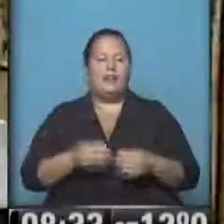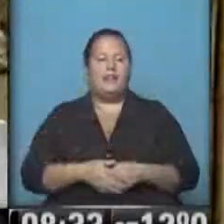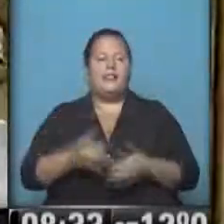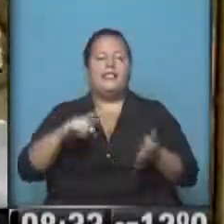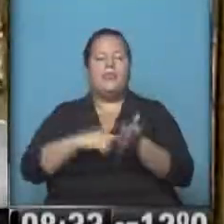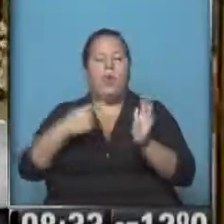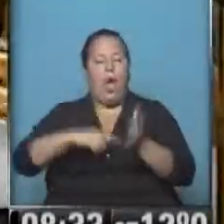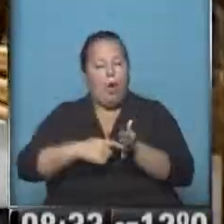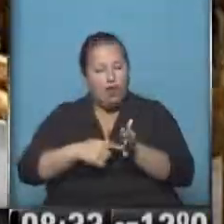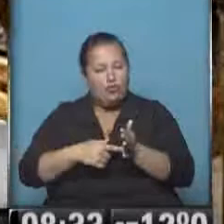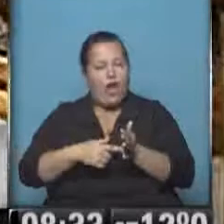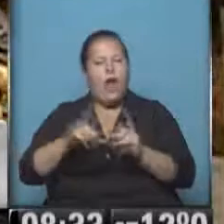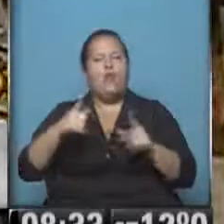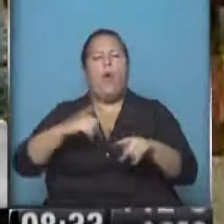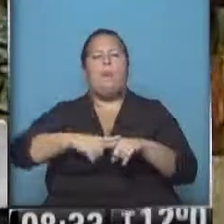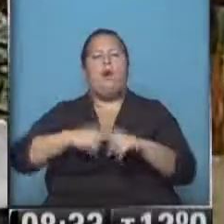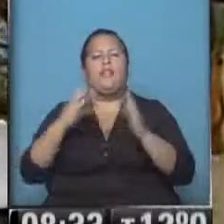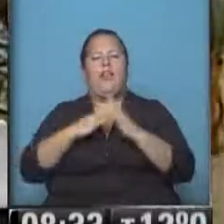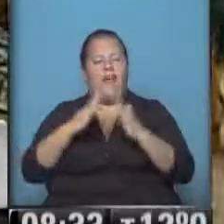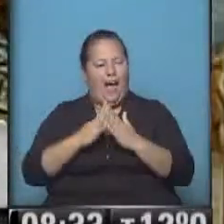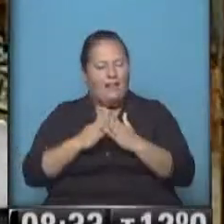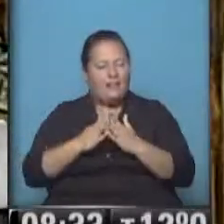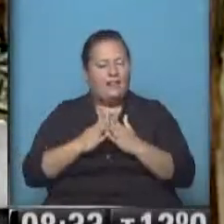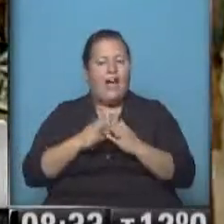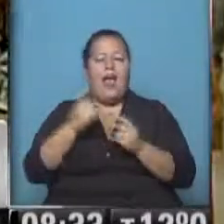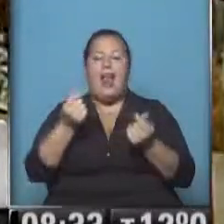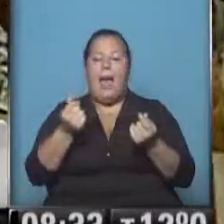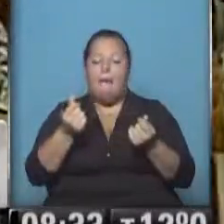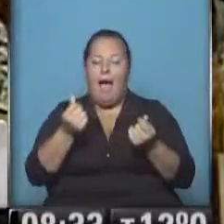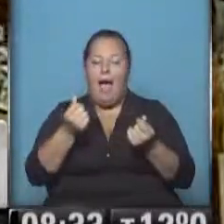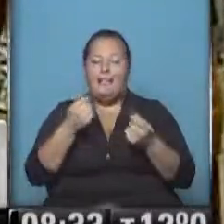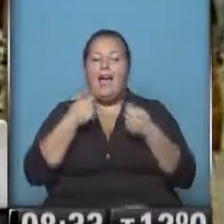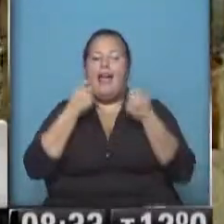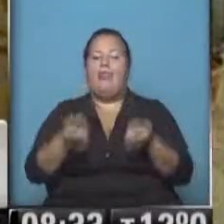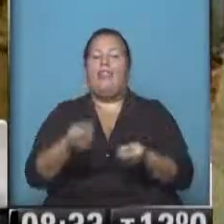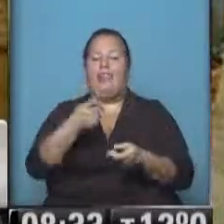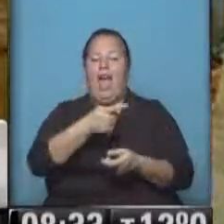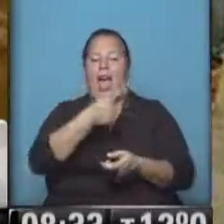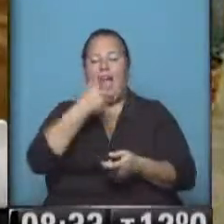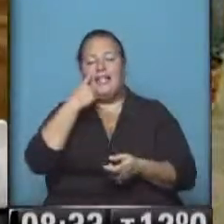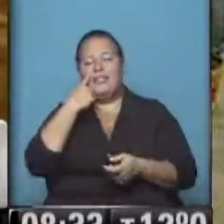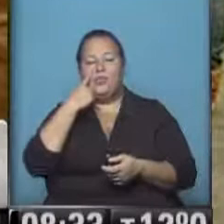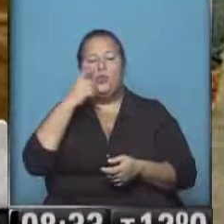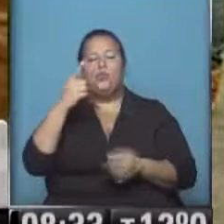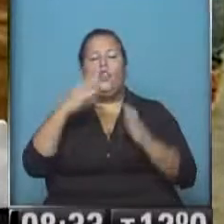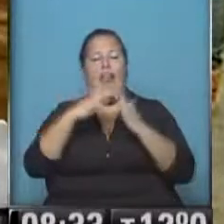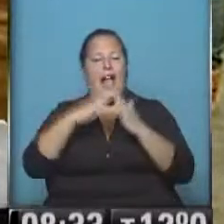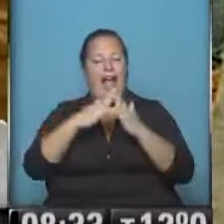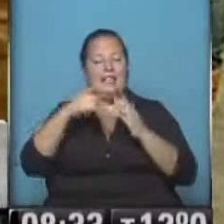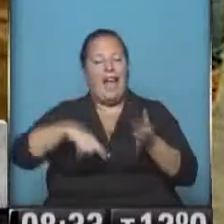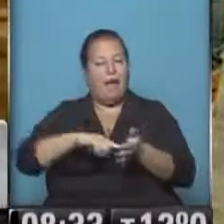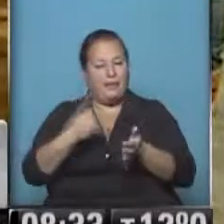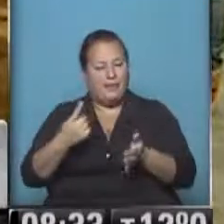ciudad de Buenos Aires no tenga una política de viviendas y que los fondos que son subejecutados por parte del Instituto de la Vivienda de la